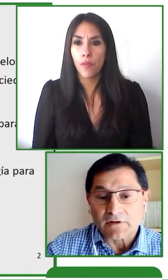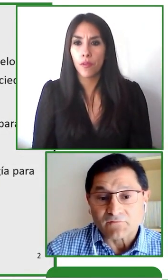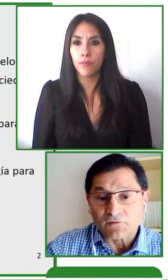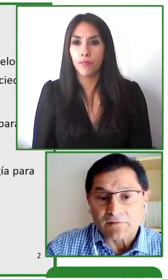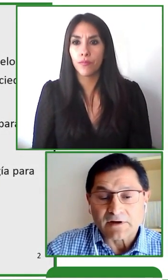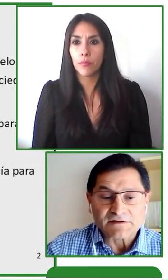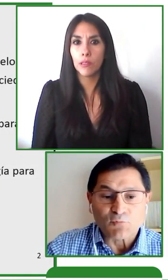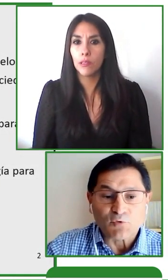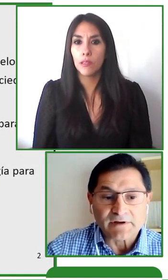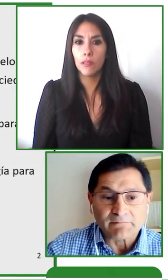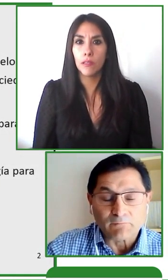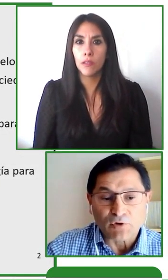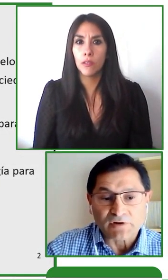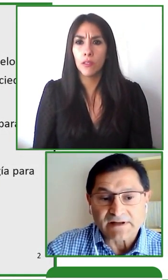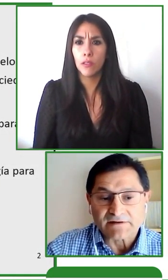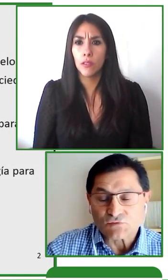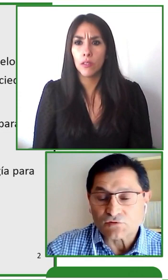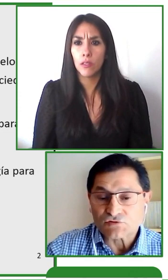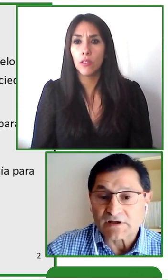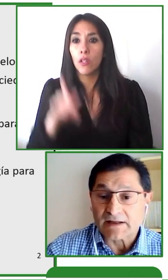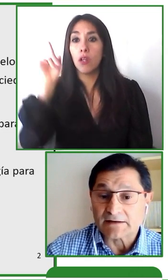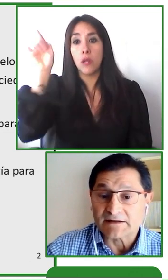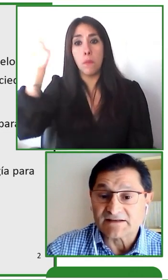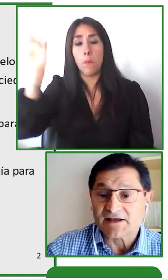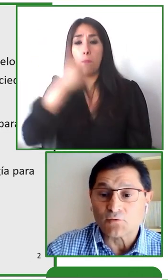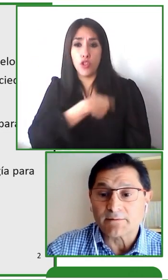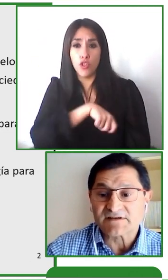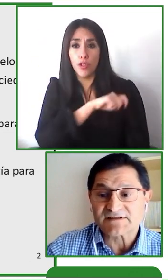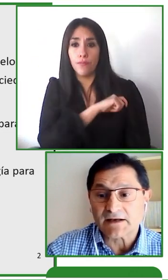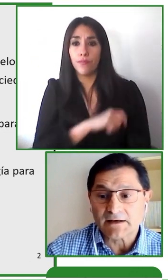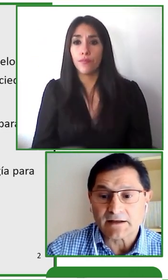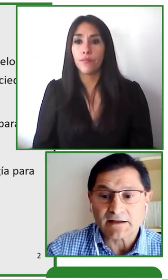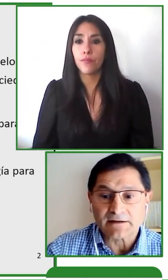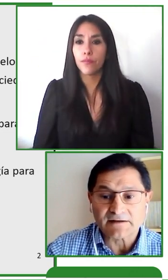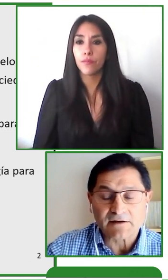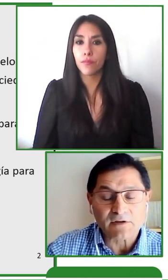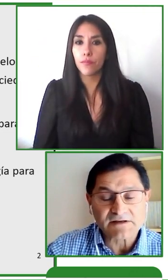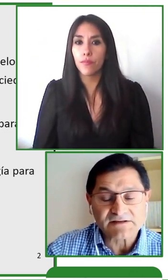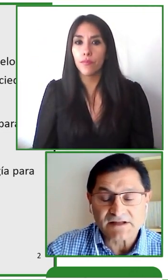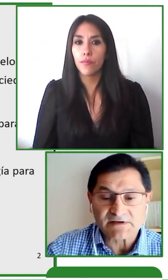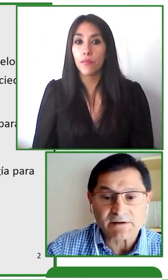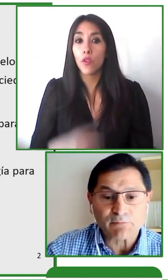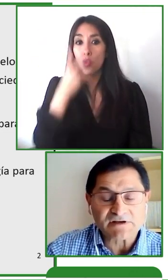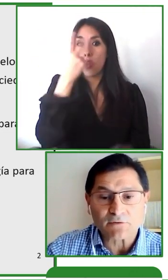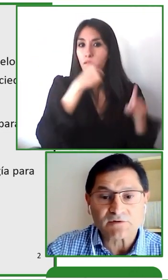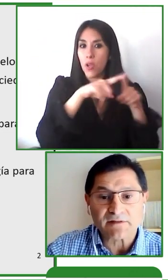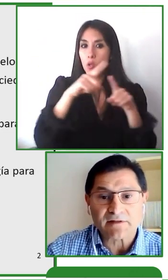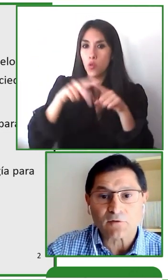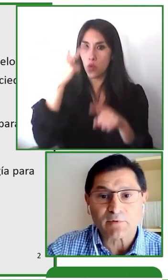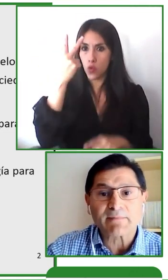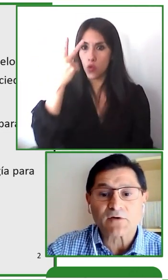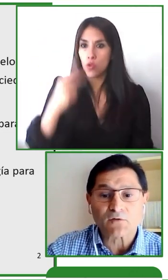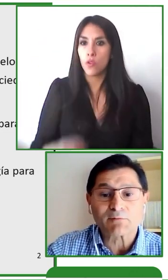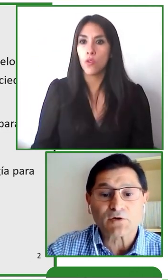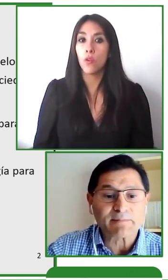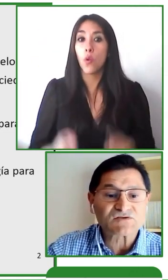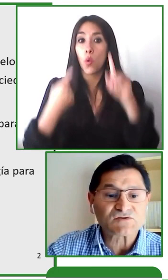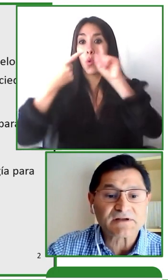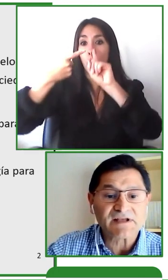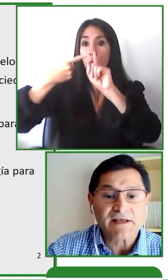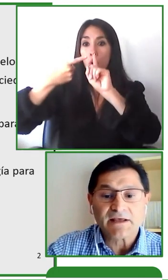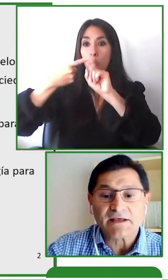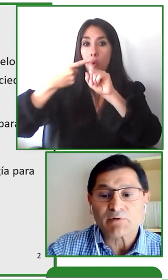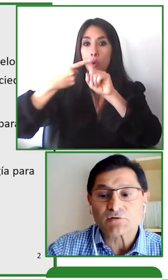valores fundacionales muy importantes. Uno es el diseño universal, el desarrollar sistemas que puedan ser utilizados por el mayor número